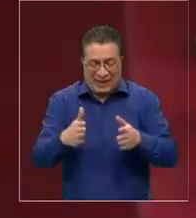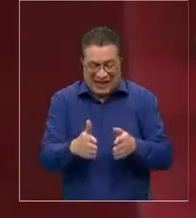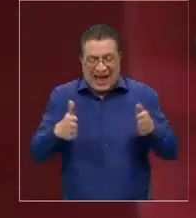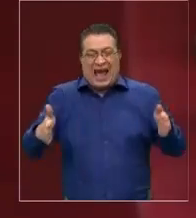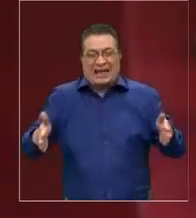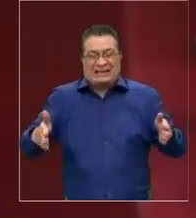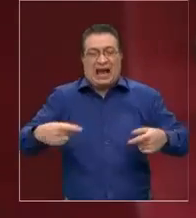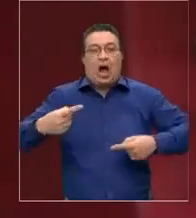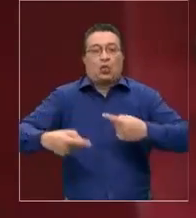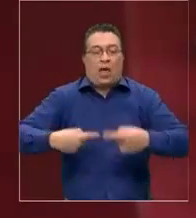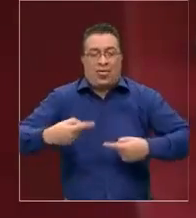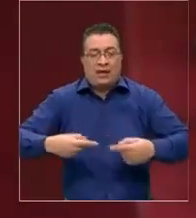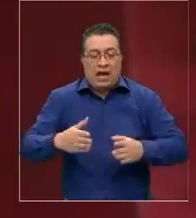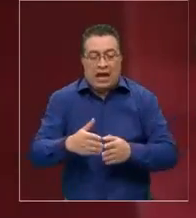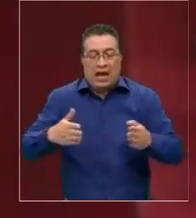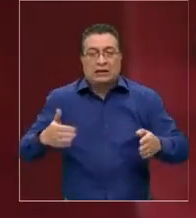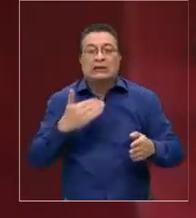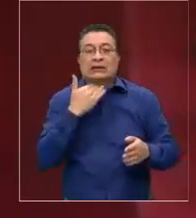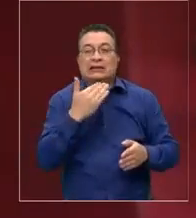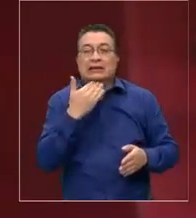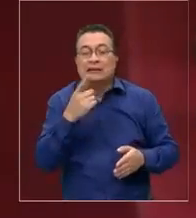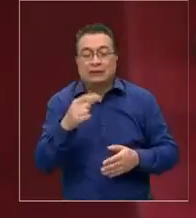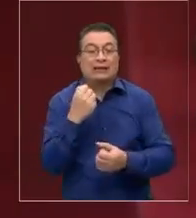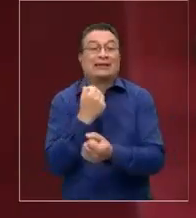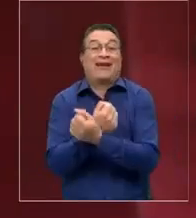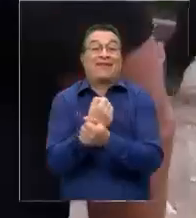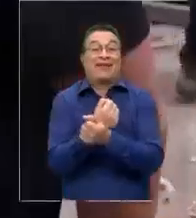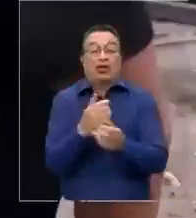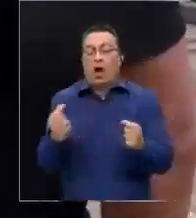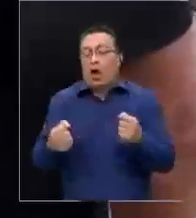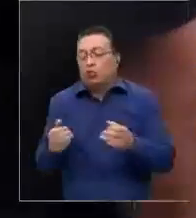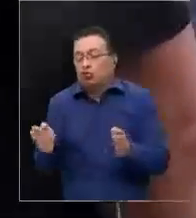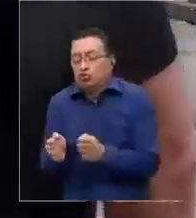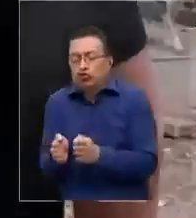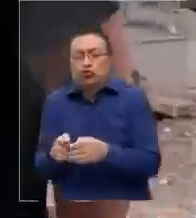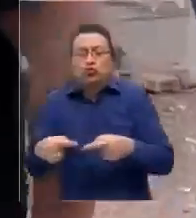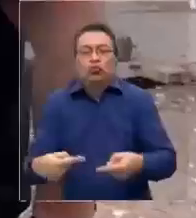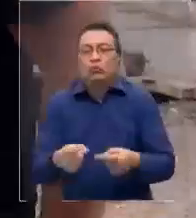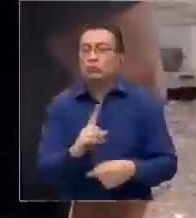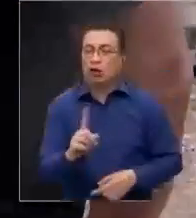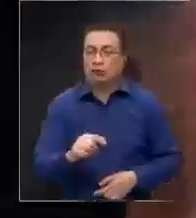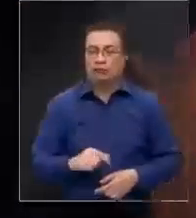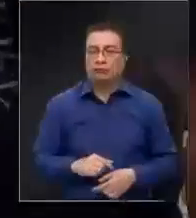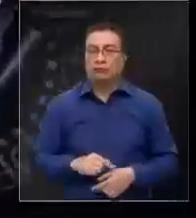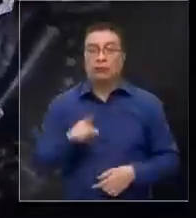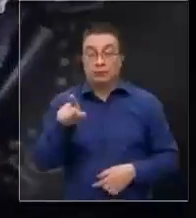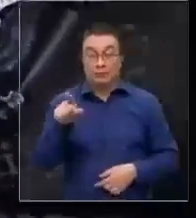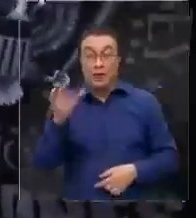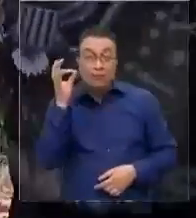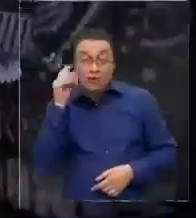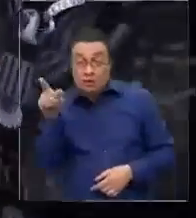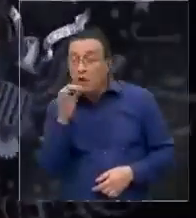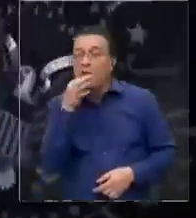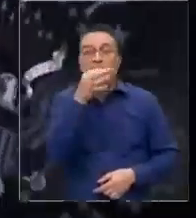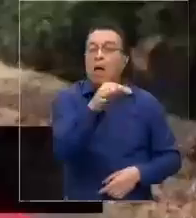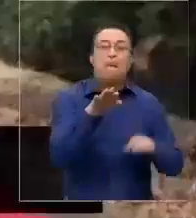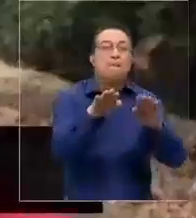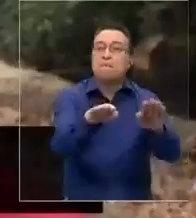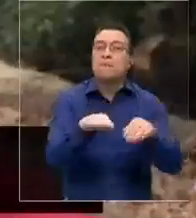anchas. No eran ruedas del Z que estaba ese día ahí de carabinero. Olguita le diría lo mismo a la